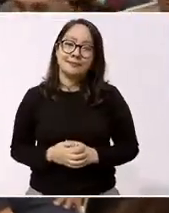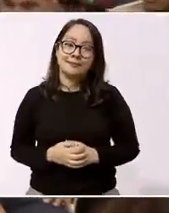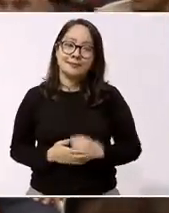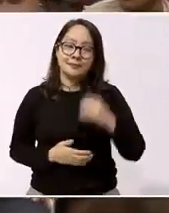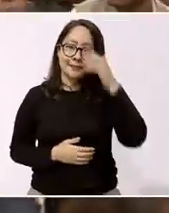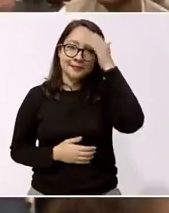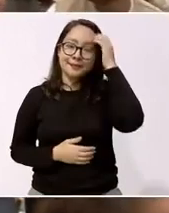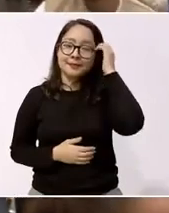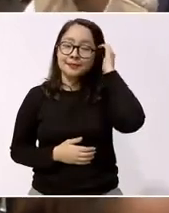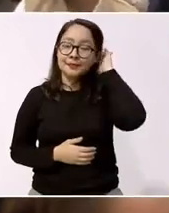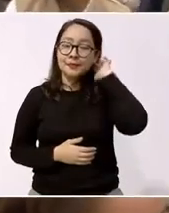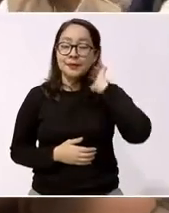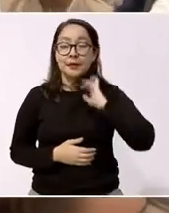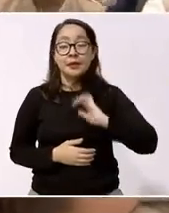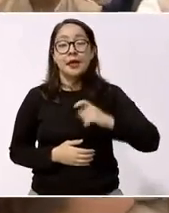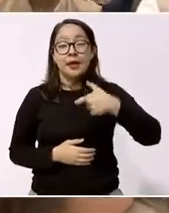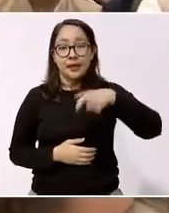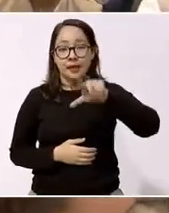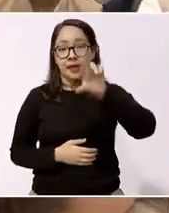y Quintana Roo